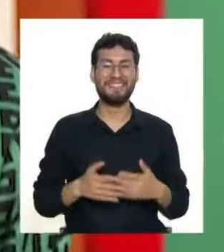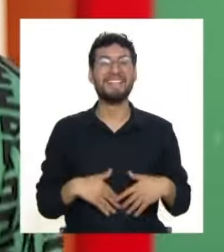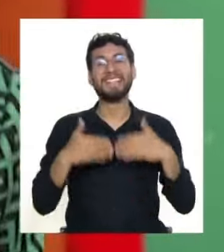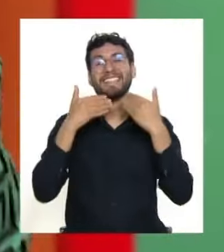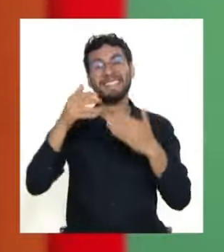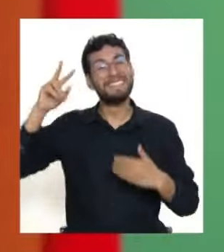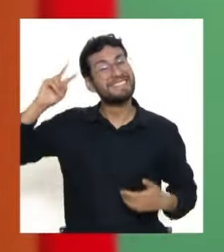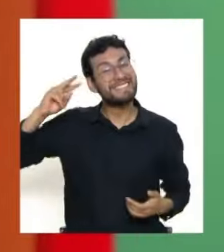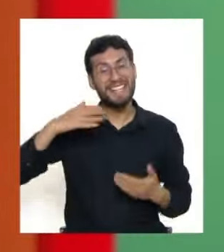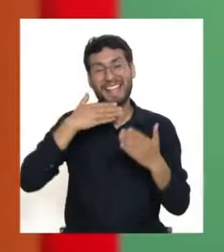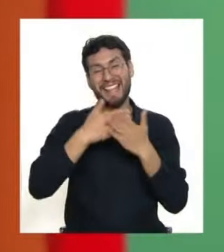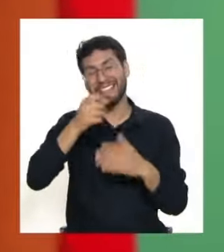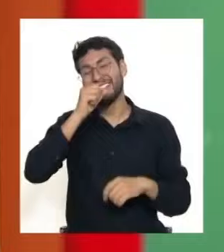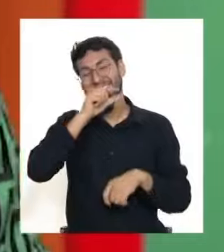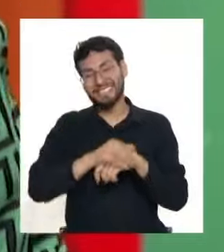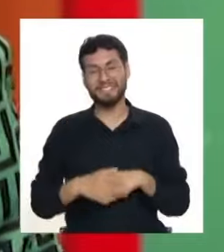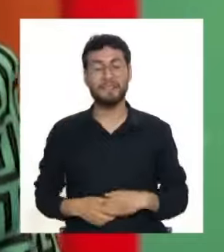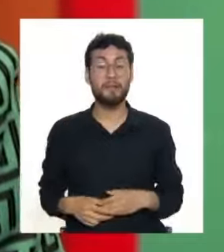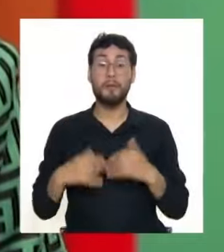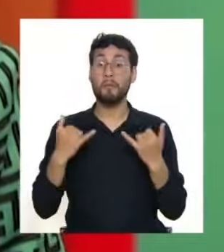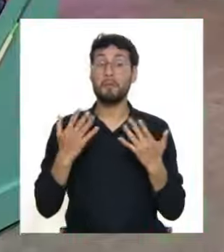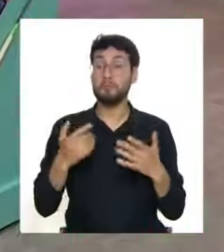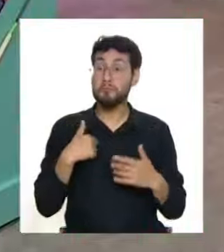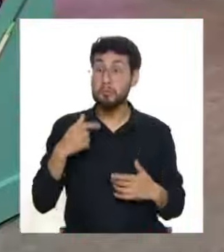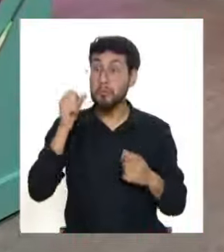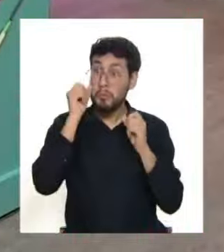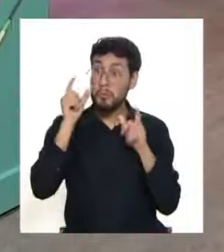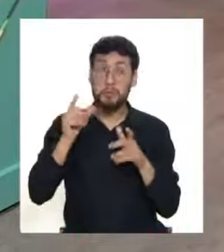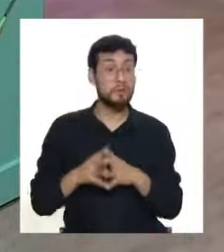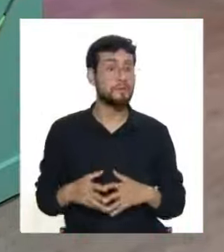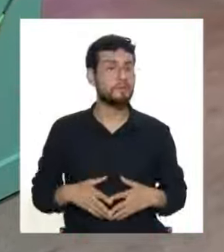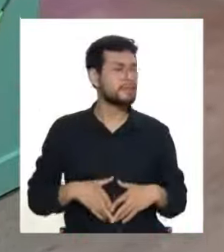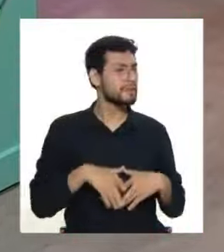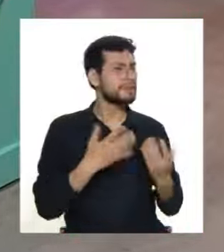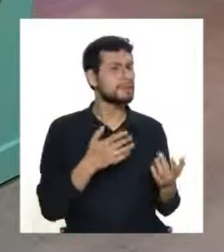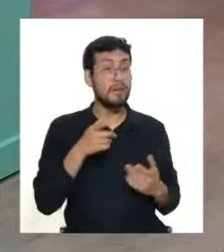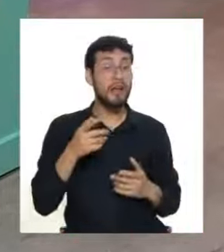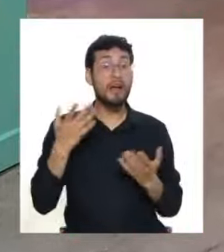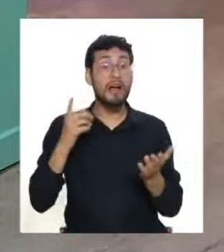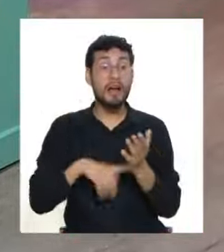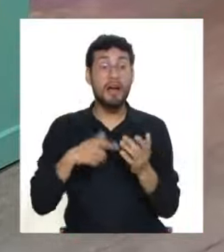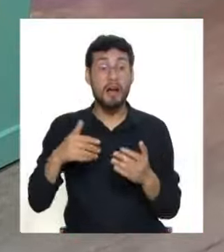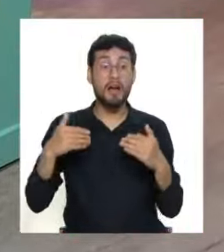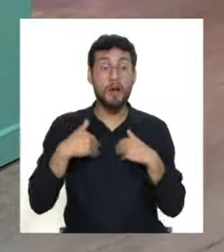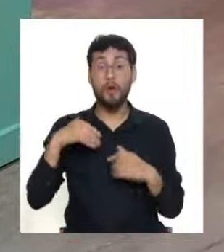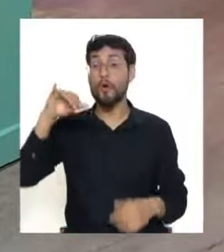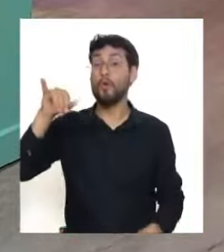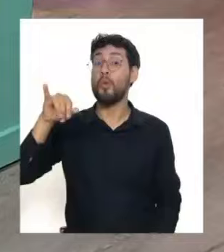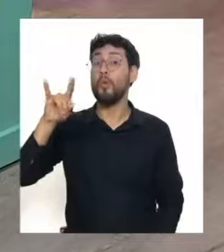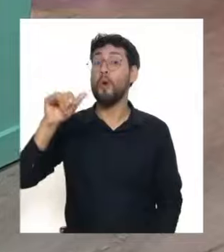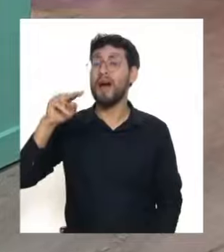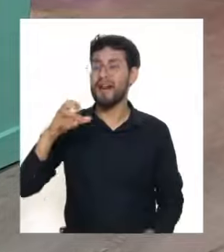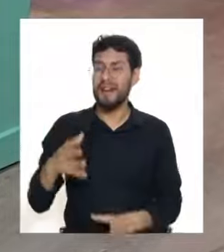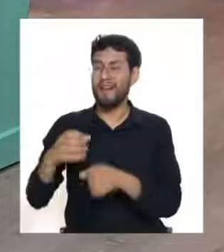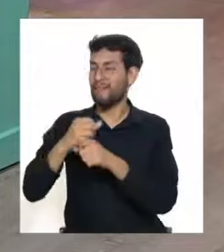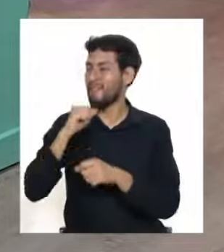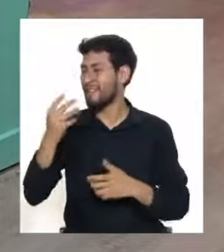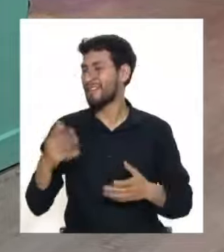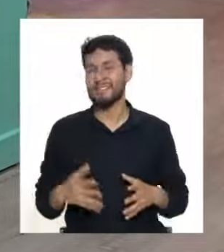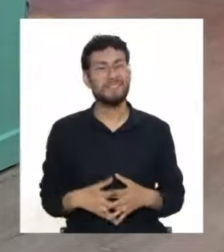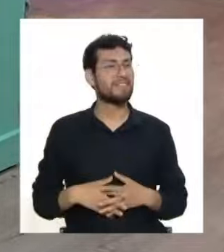Gracias a Vanesita, gracias a Genaro. Y eso me llamó un poquito la atención porque nos faltó un juane.